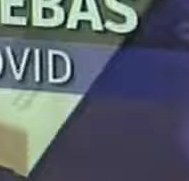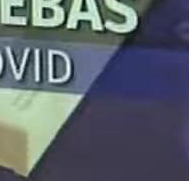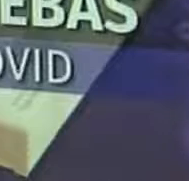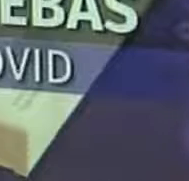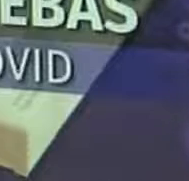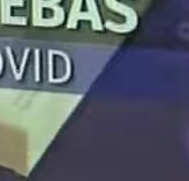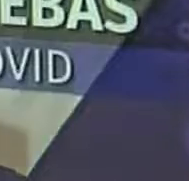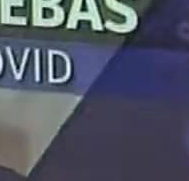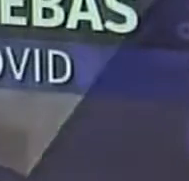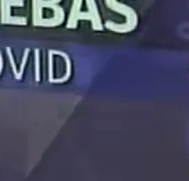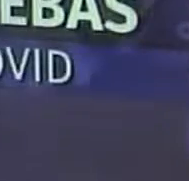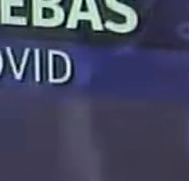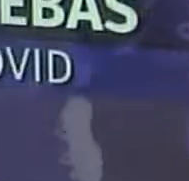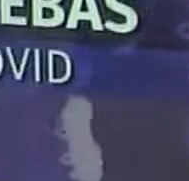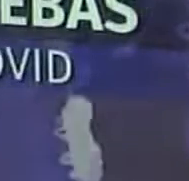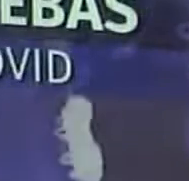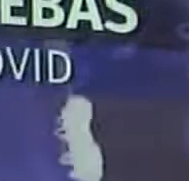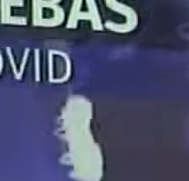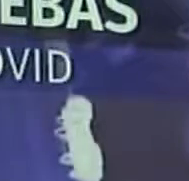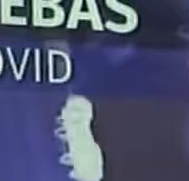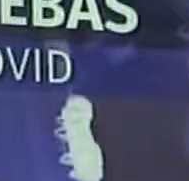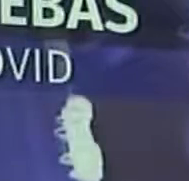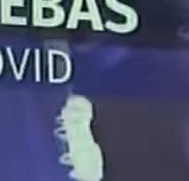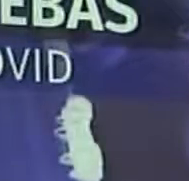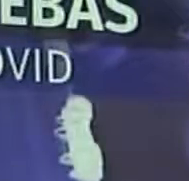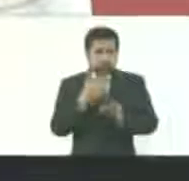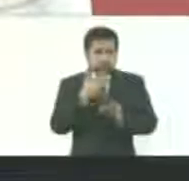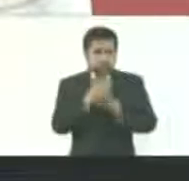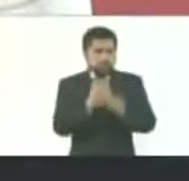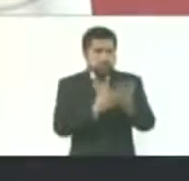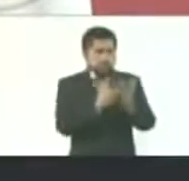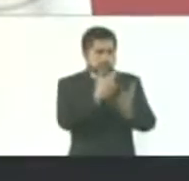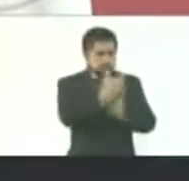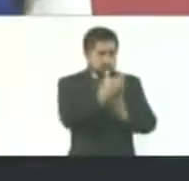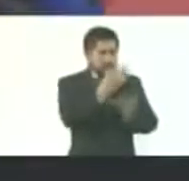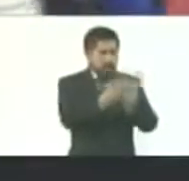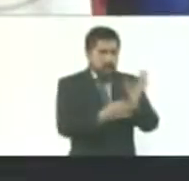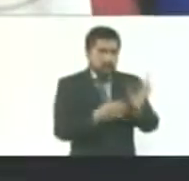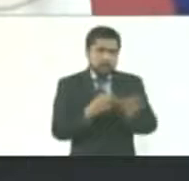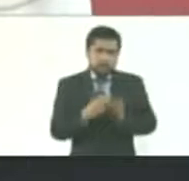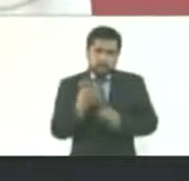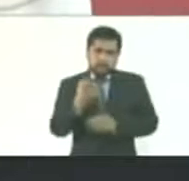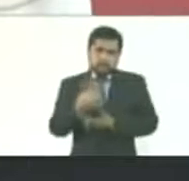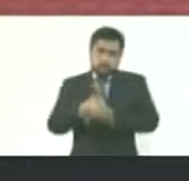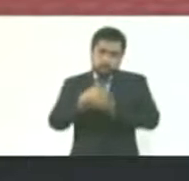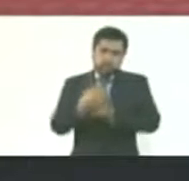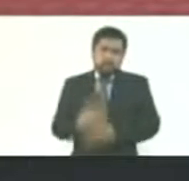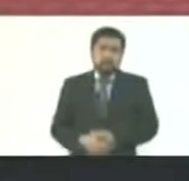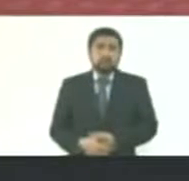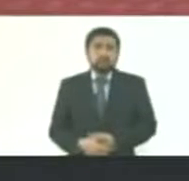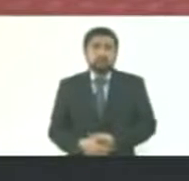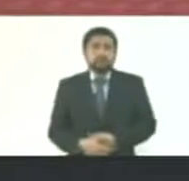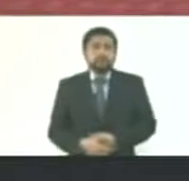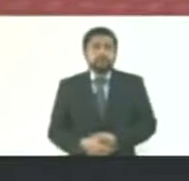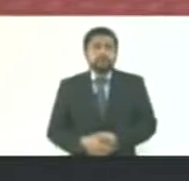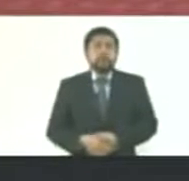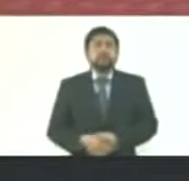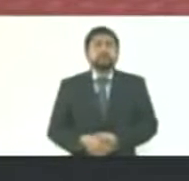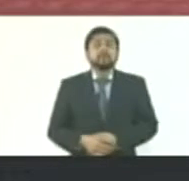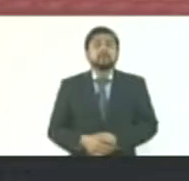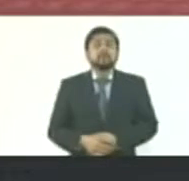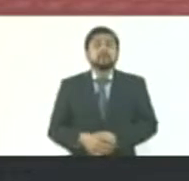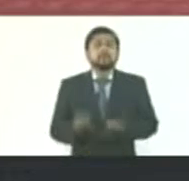no porta el virus después de haber estado con el presidente el lunes. ¿En qué se aplican los recursos del